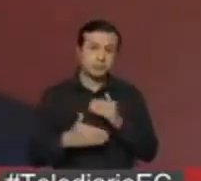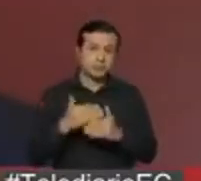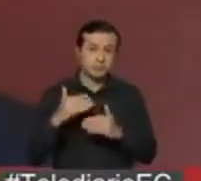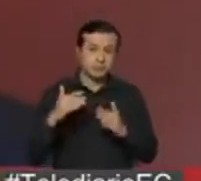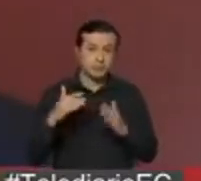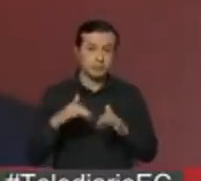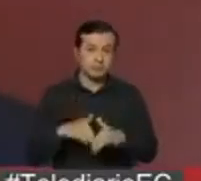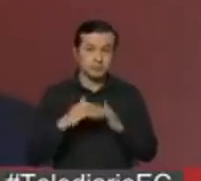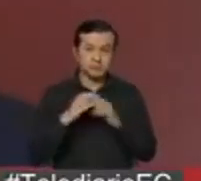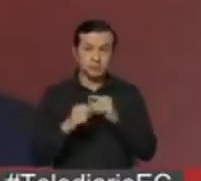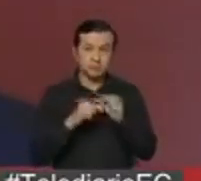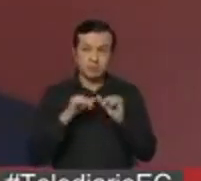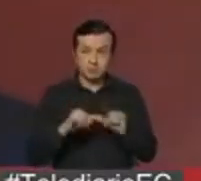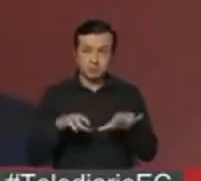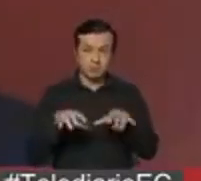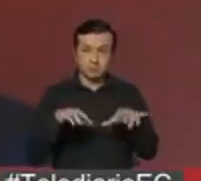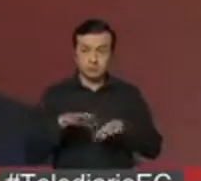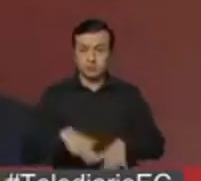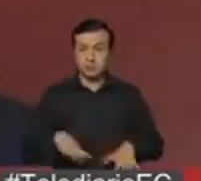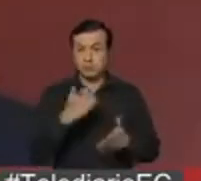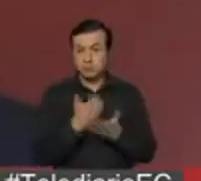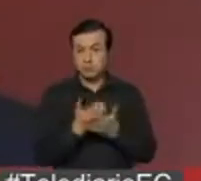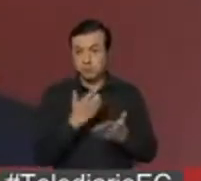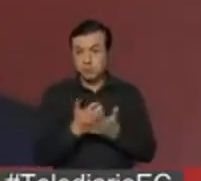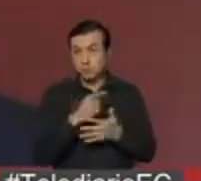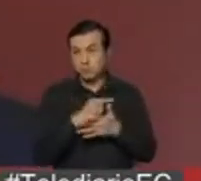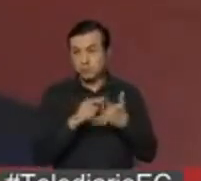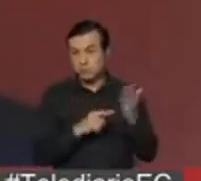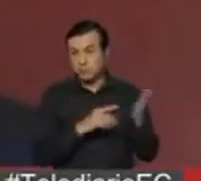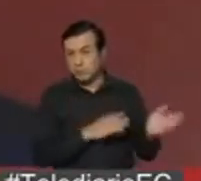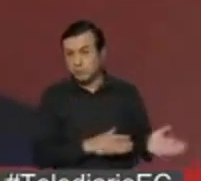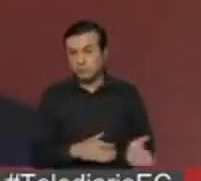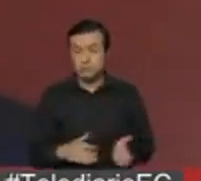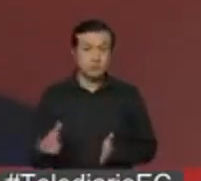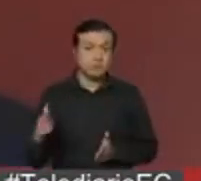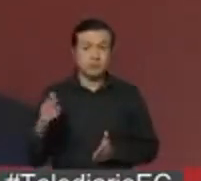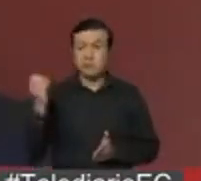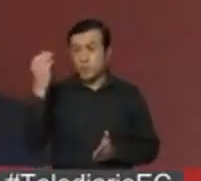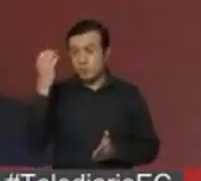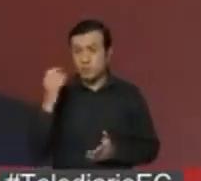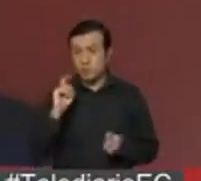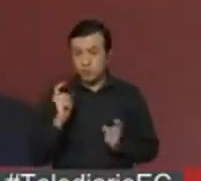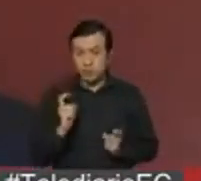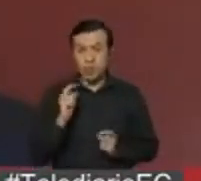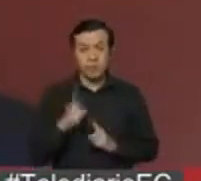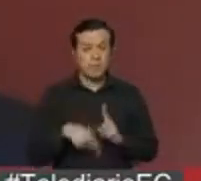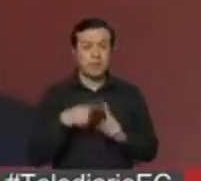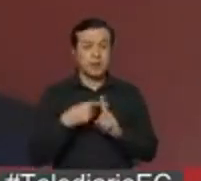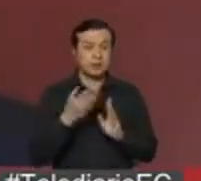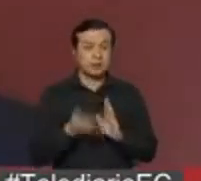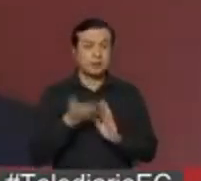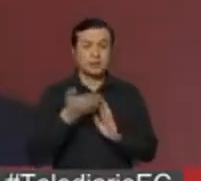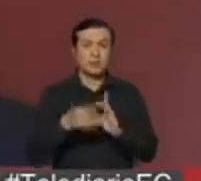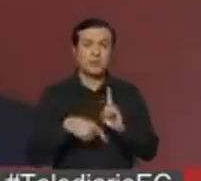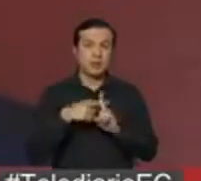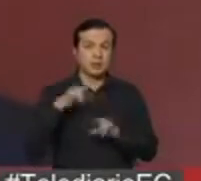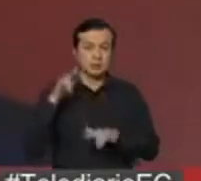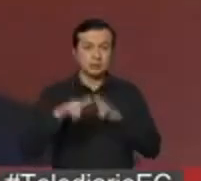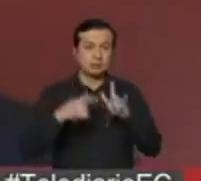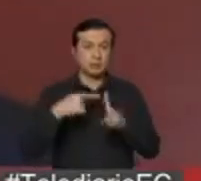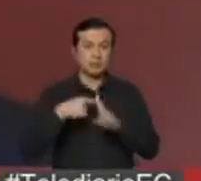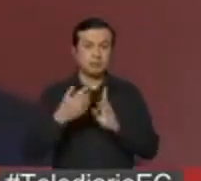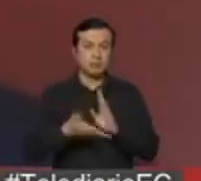reactivándose paulatinamente las actividades económicas y eliminándose las restricciones de los semáforos, los vuelos se irán incrementando en número, en su